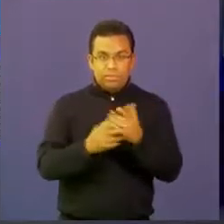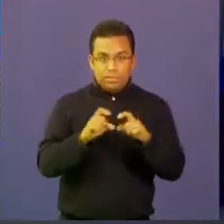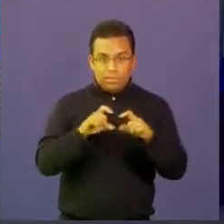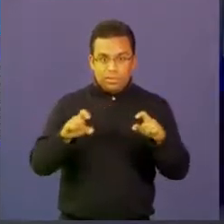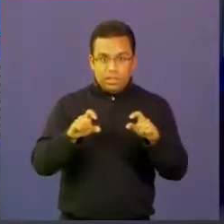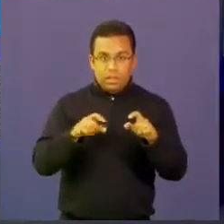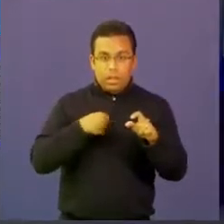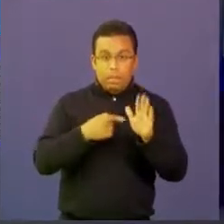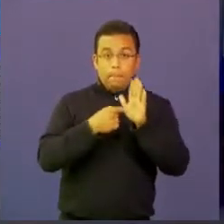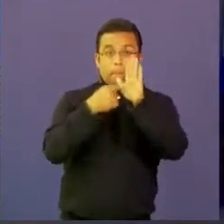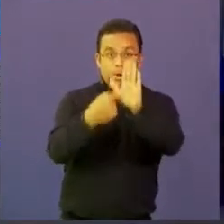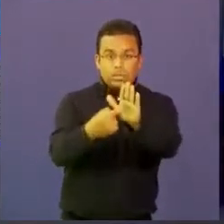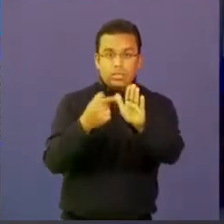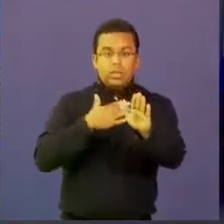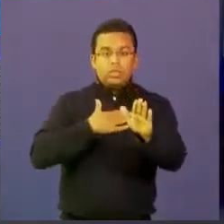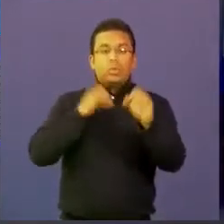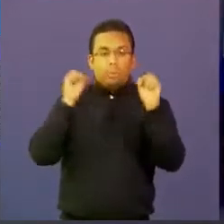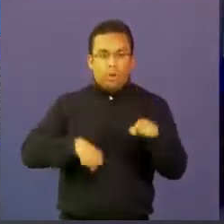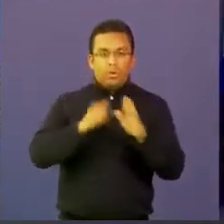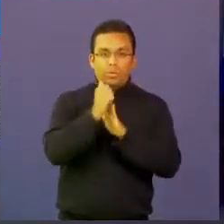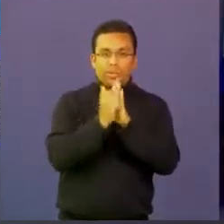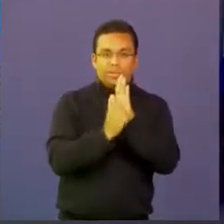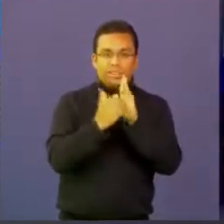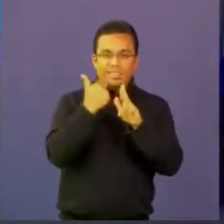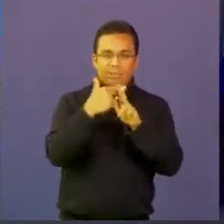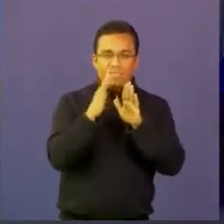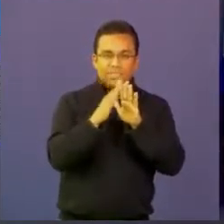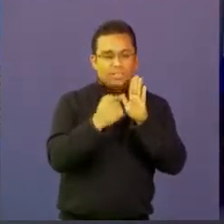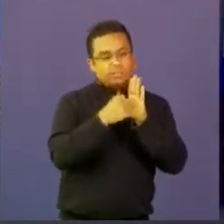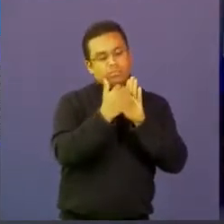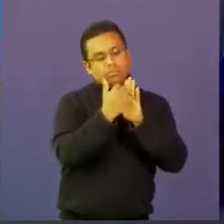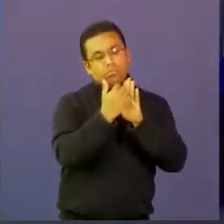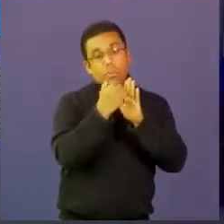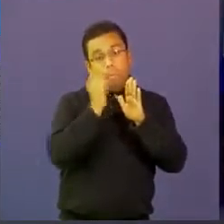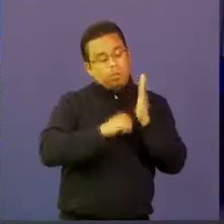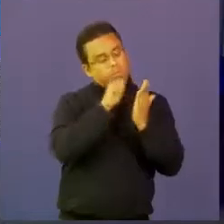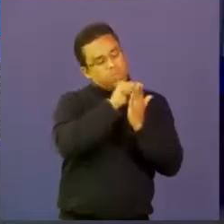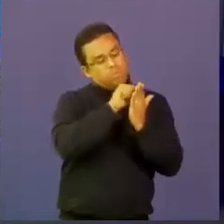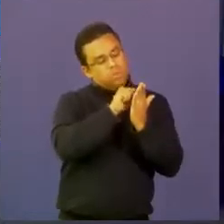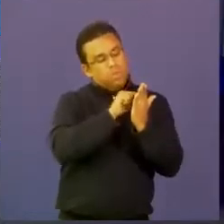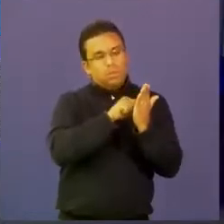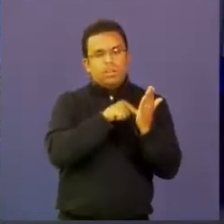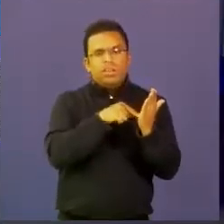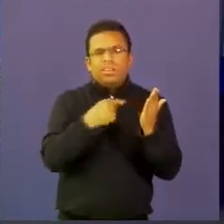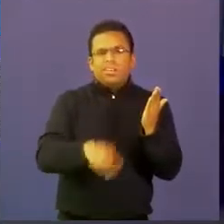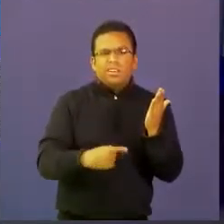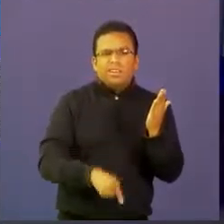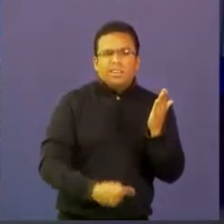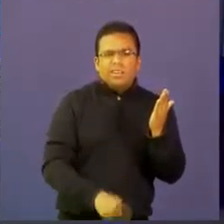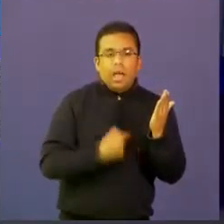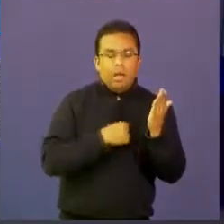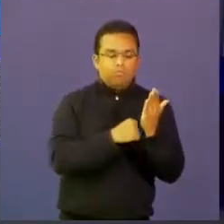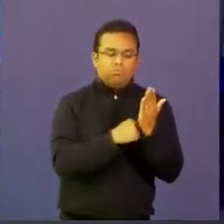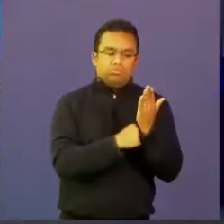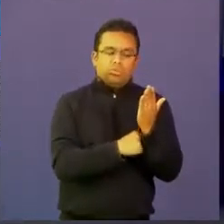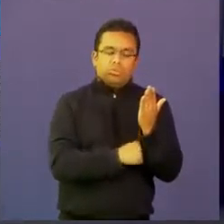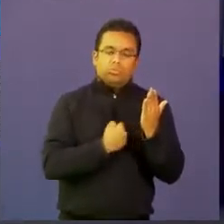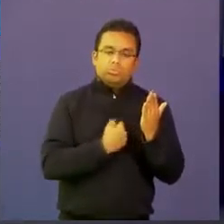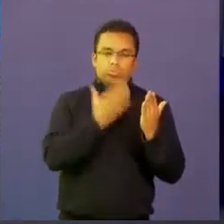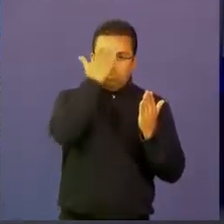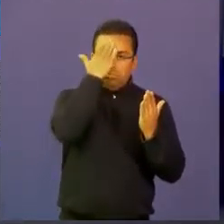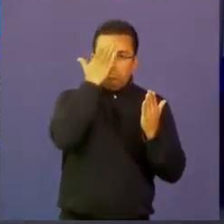presentación sobre Yo Puedo Programar que permite también tener esas bases de programación para estudiantes